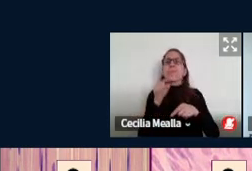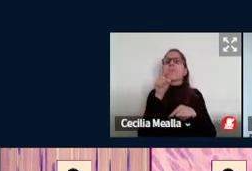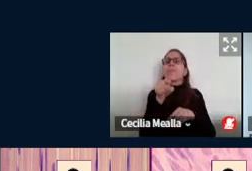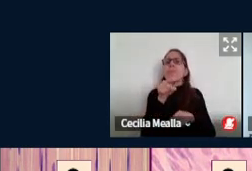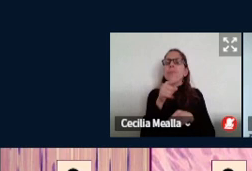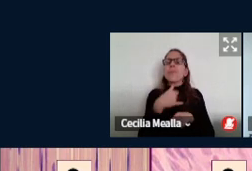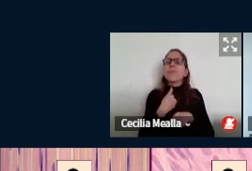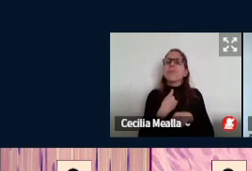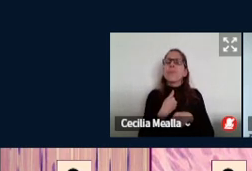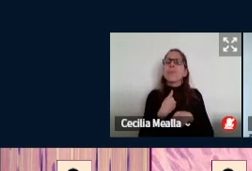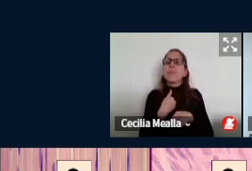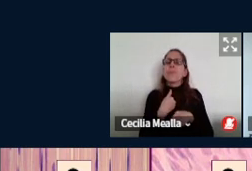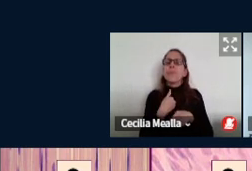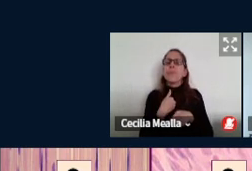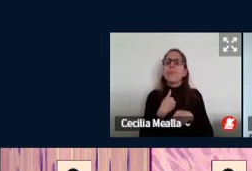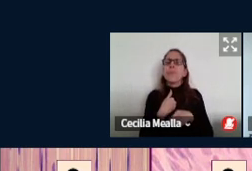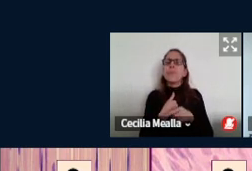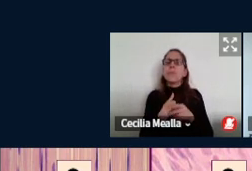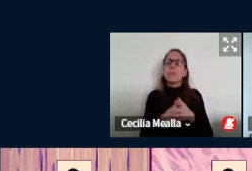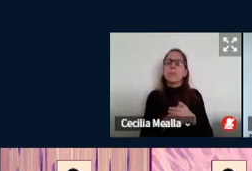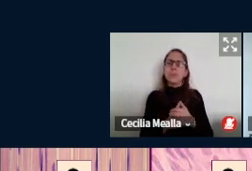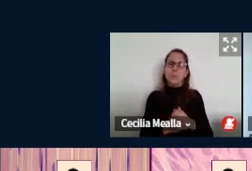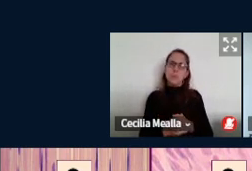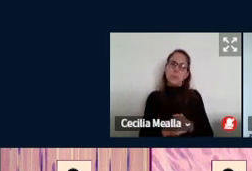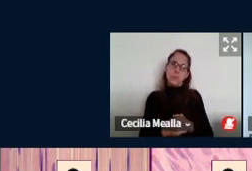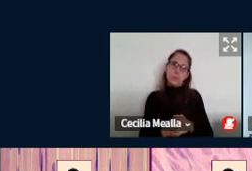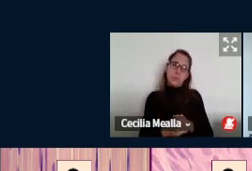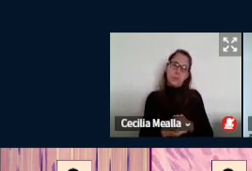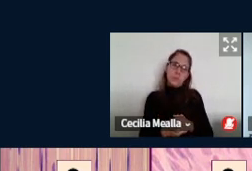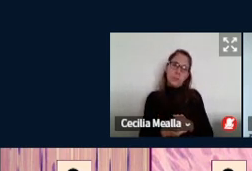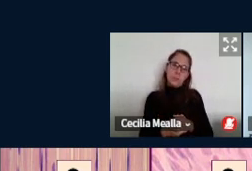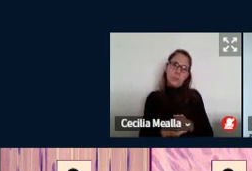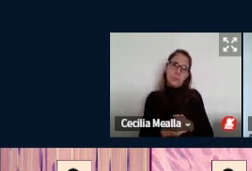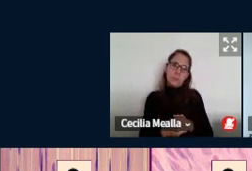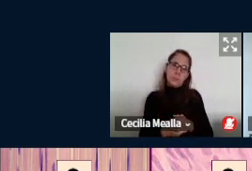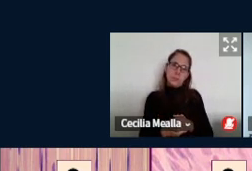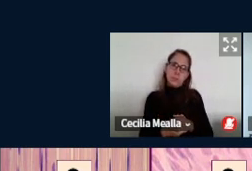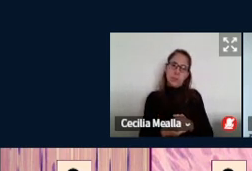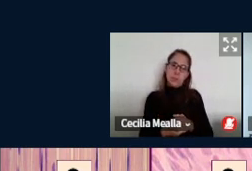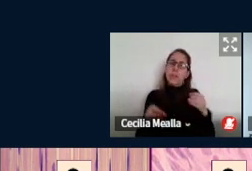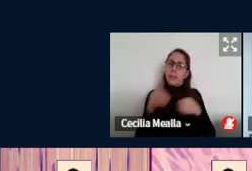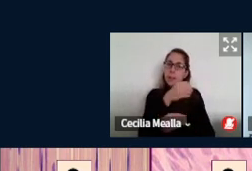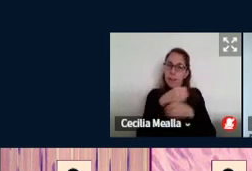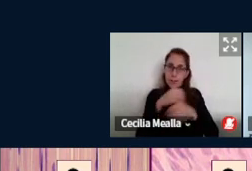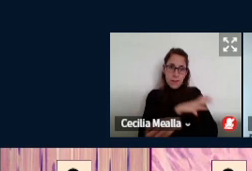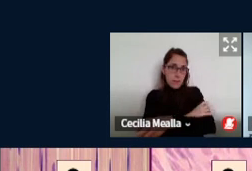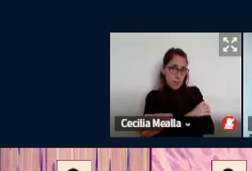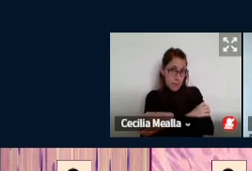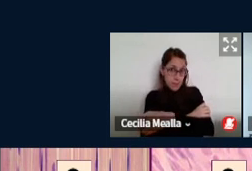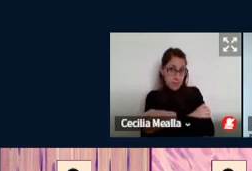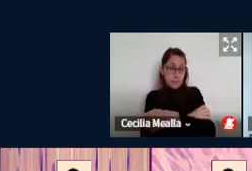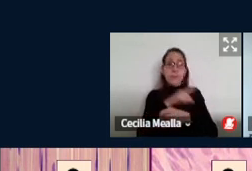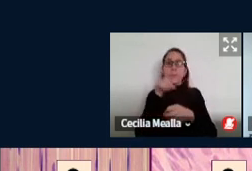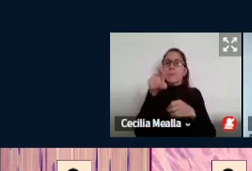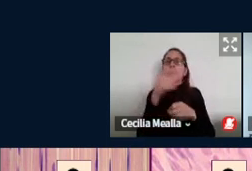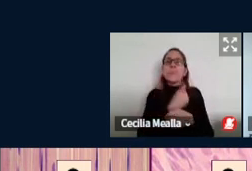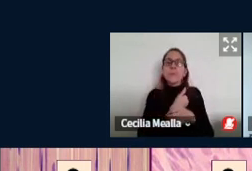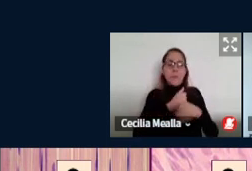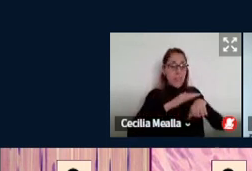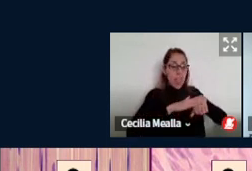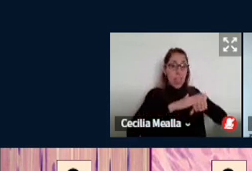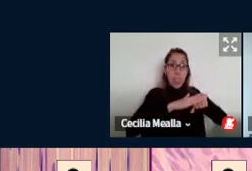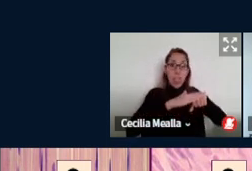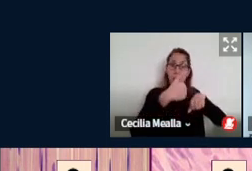se encuentra, si vemos la célula muscular, se encuentra en el medio,